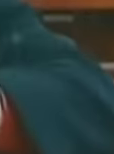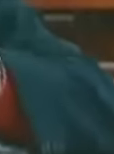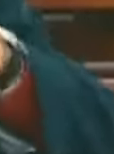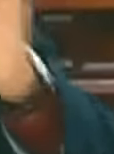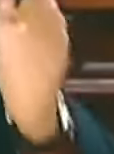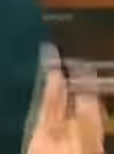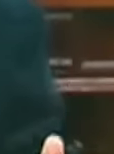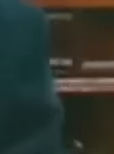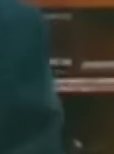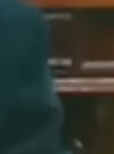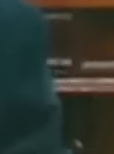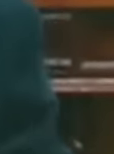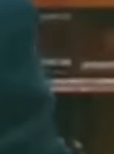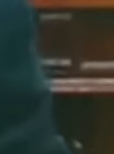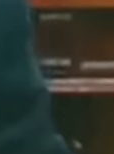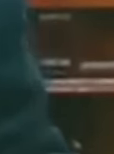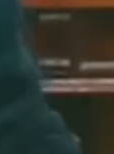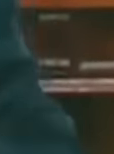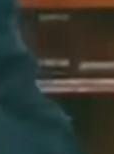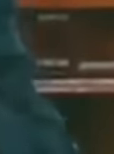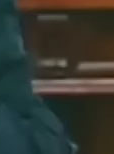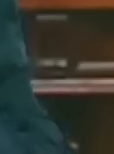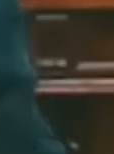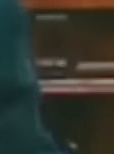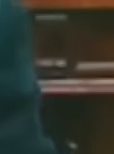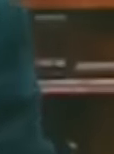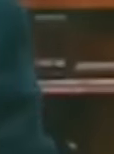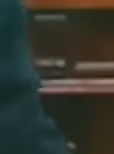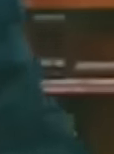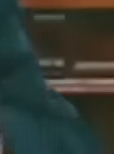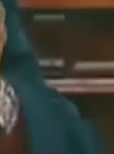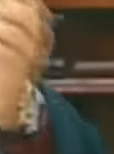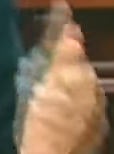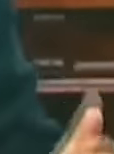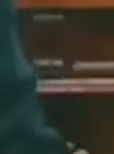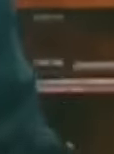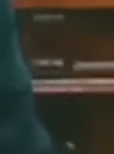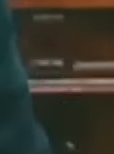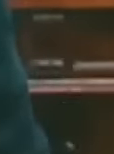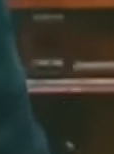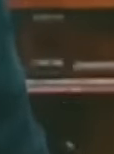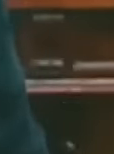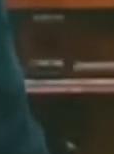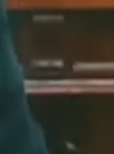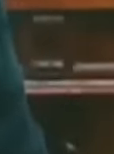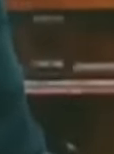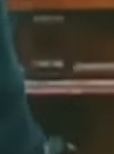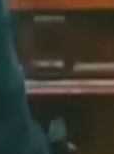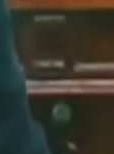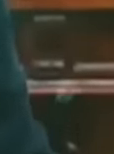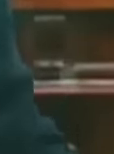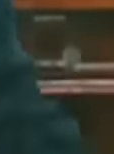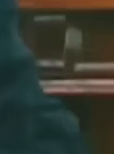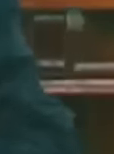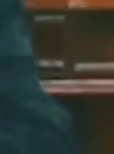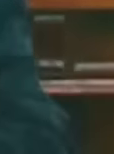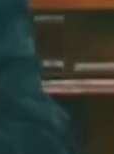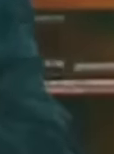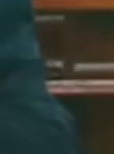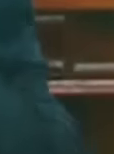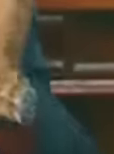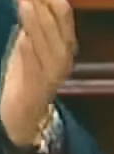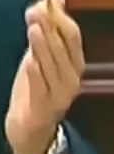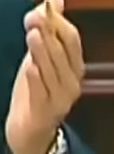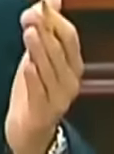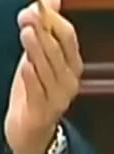La apertura del nuevo ciclo ante la victoria bolivariana del pasado 7 de octubre, que abrió